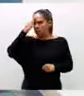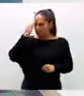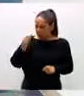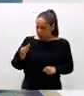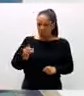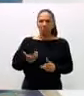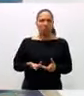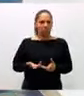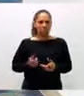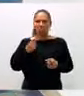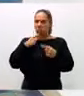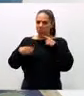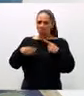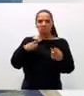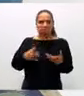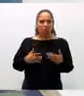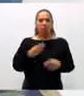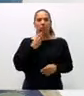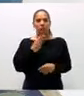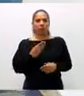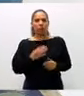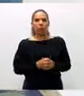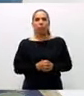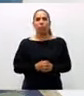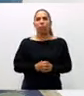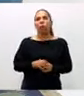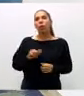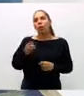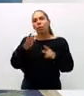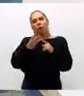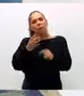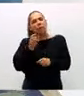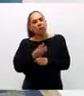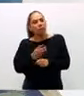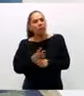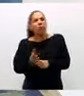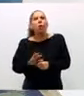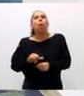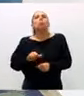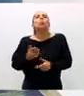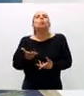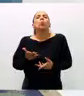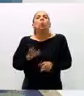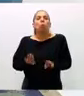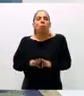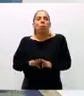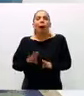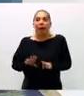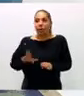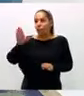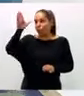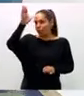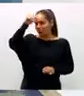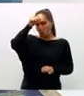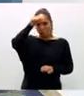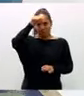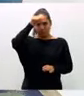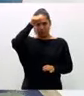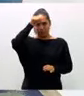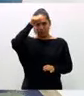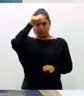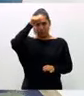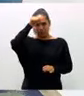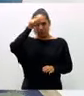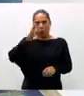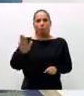Bueno, y finalmente se toma un acuerdo, pero hablando de cultura de paz, tomar